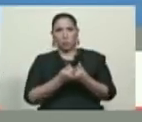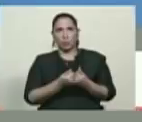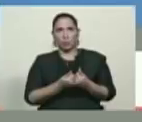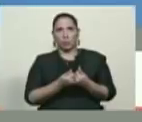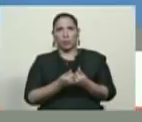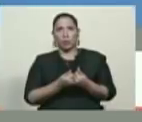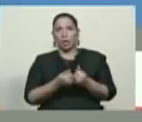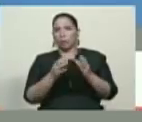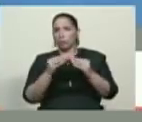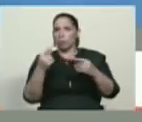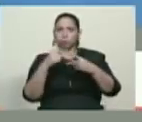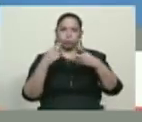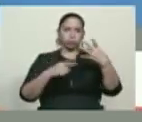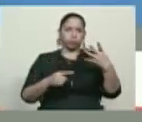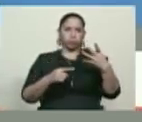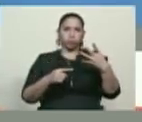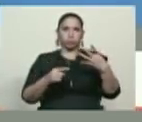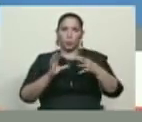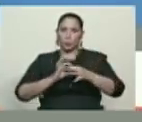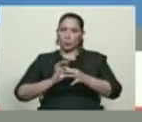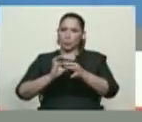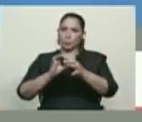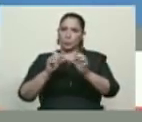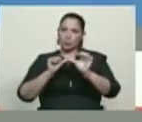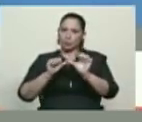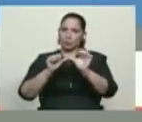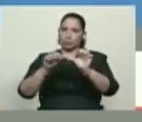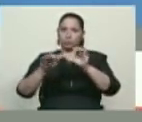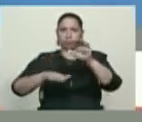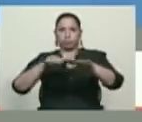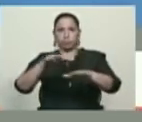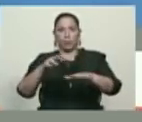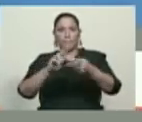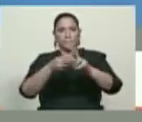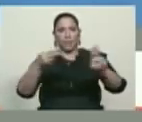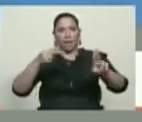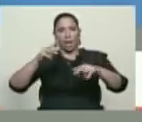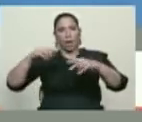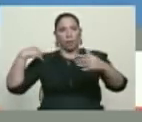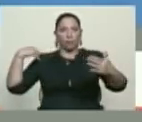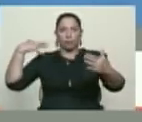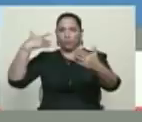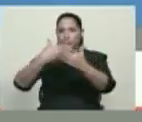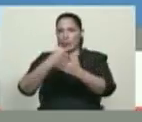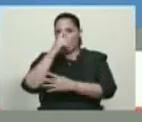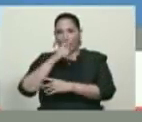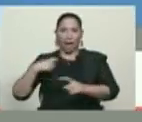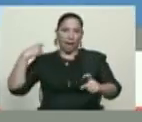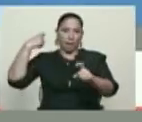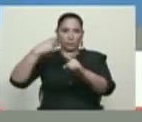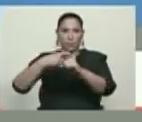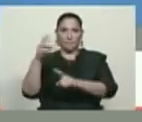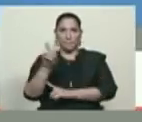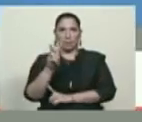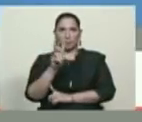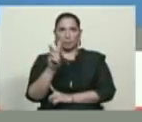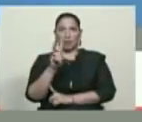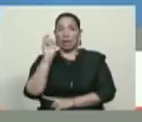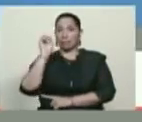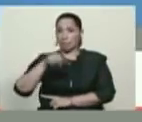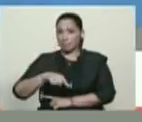que corresponda para poder seguir transitando en paz los próximos años en Venezuela. Hemos